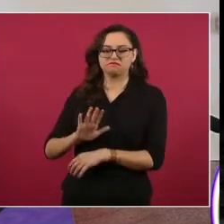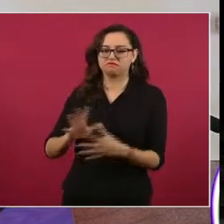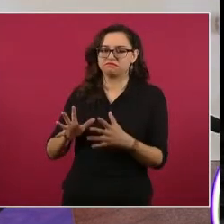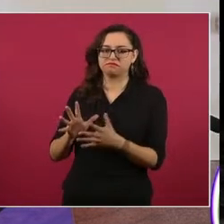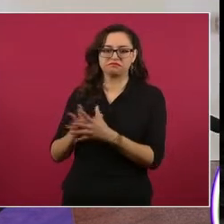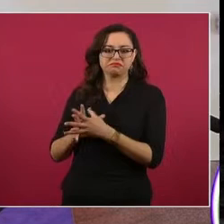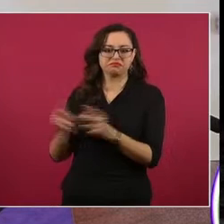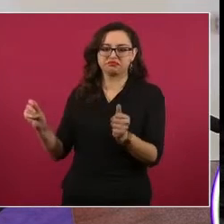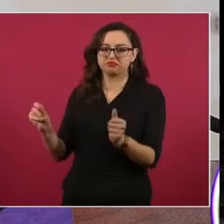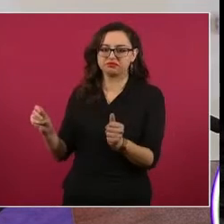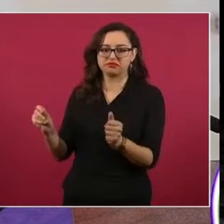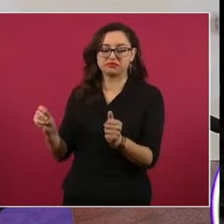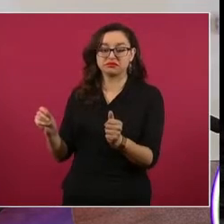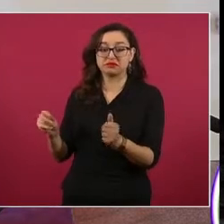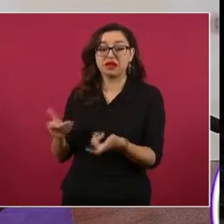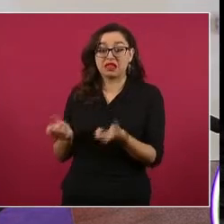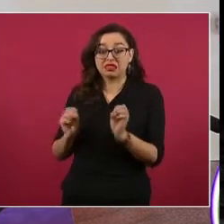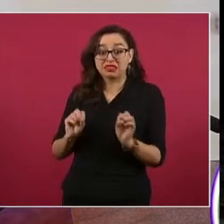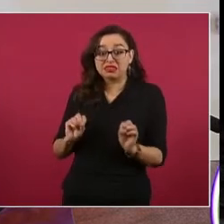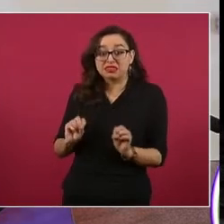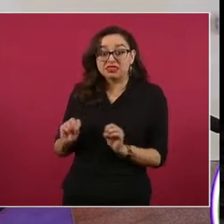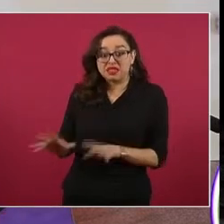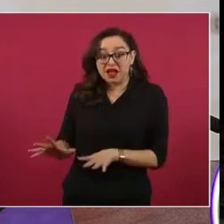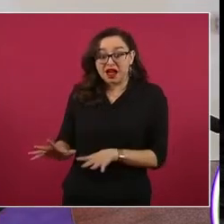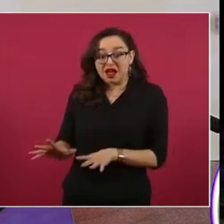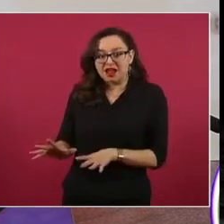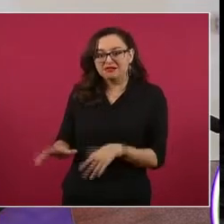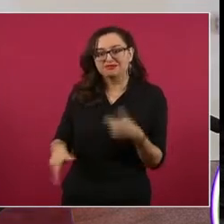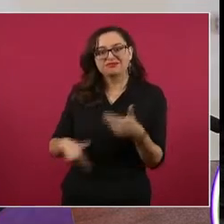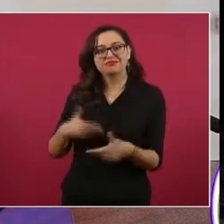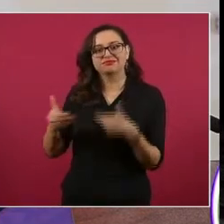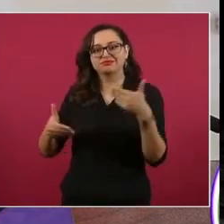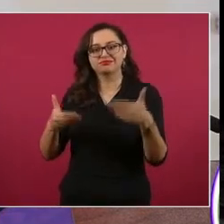y va a recuperarse